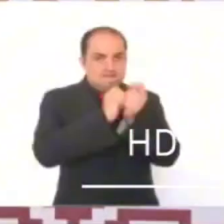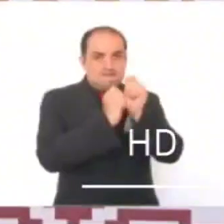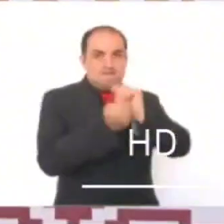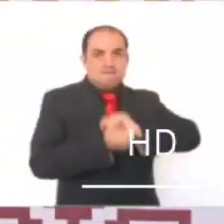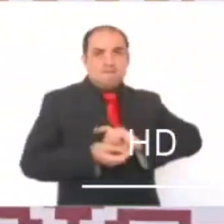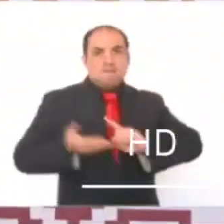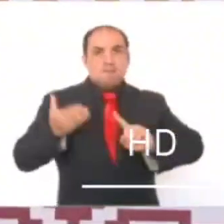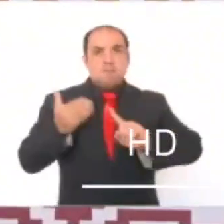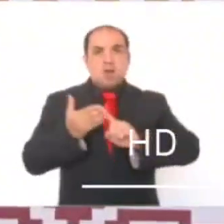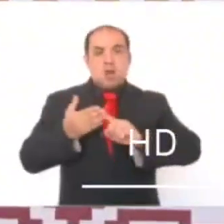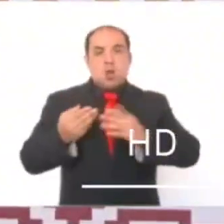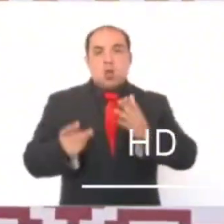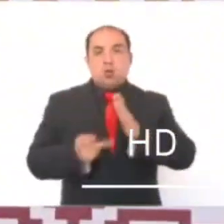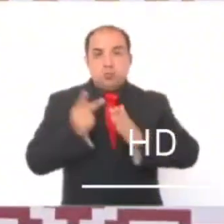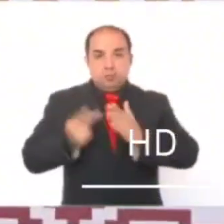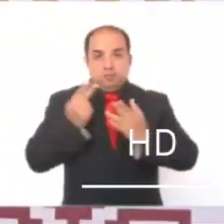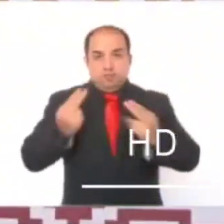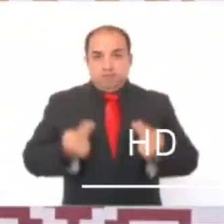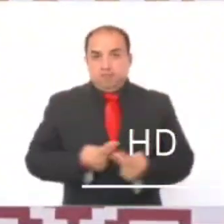para volver a nacer.